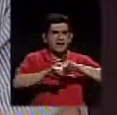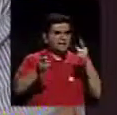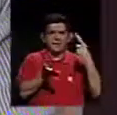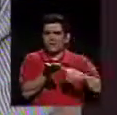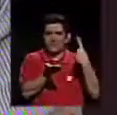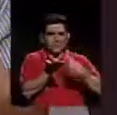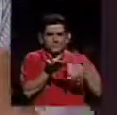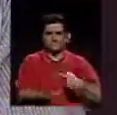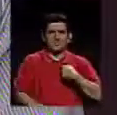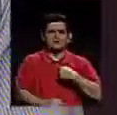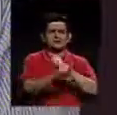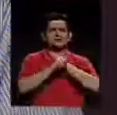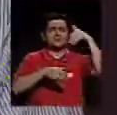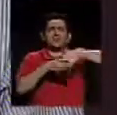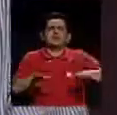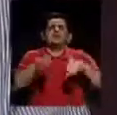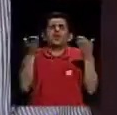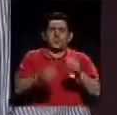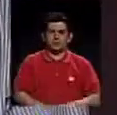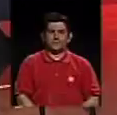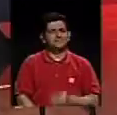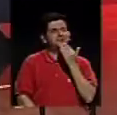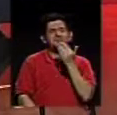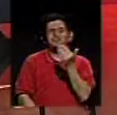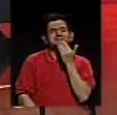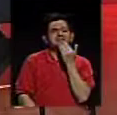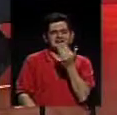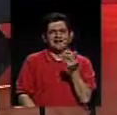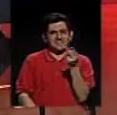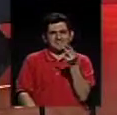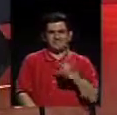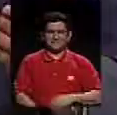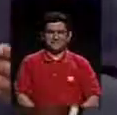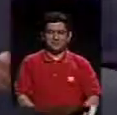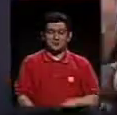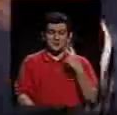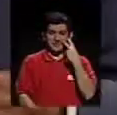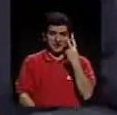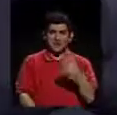discutido cómo la voy a garantizar hacia adentro. Muy bien, les agradezco muchísimo y nos